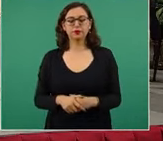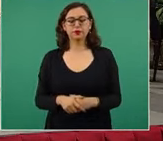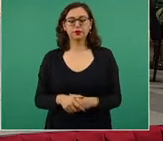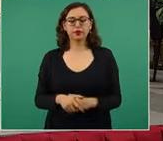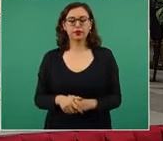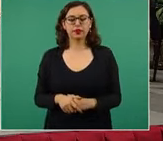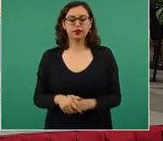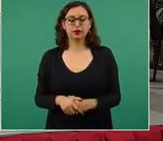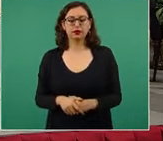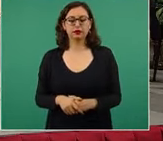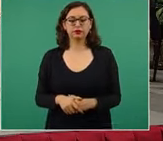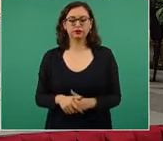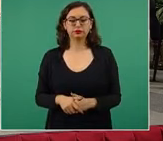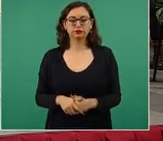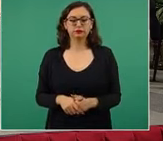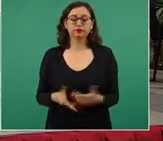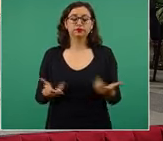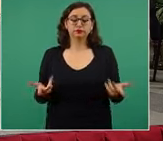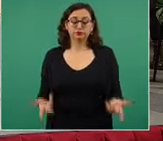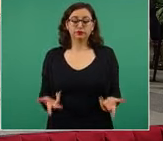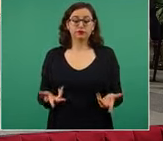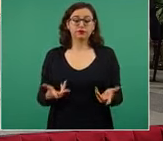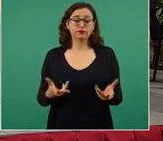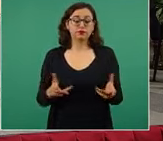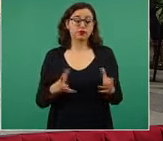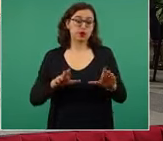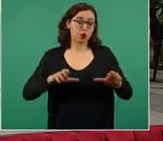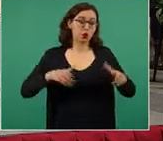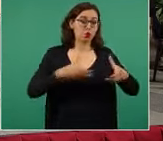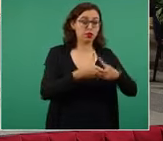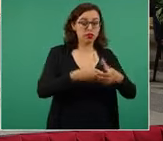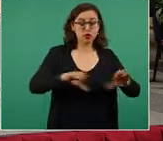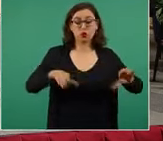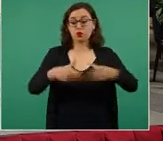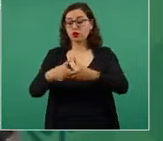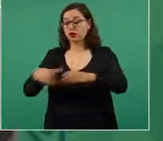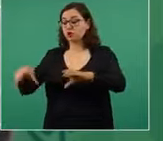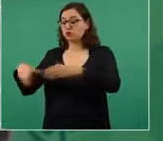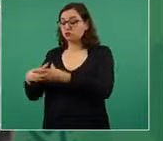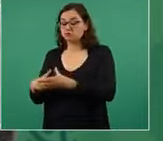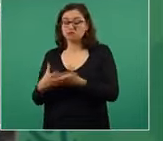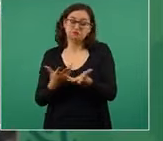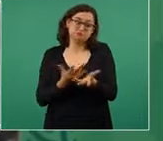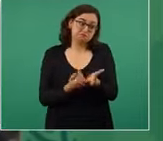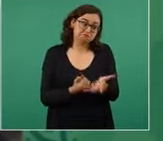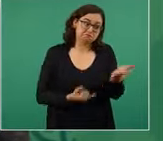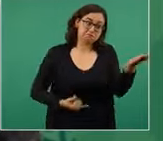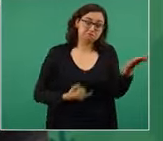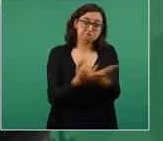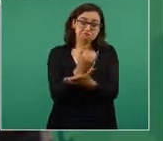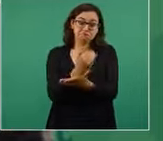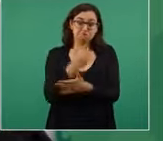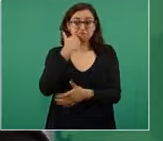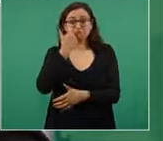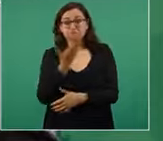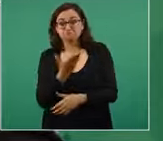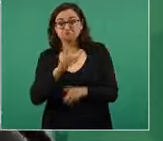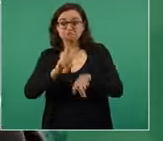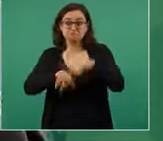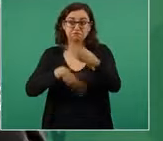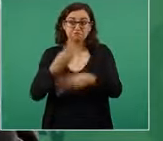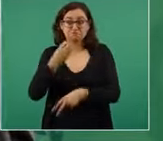cada comunidad educativa va a decidir, pero